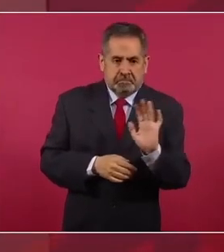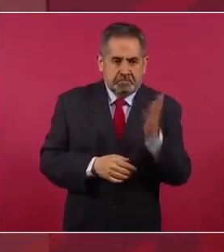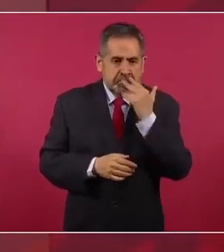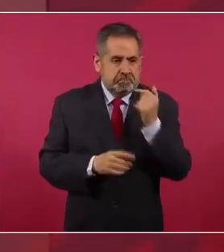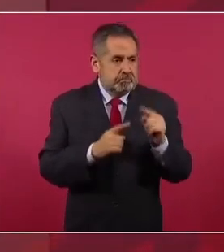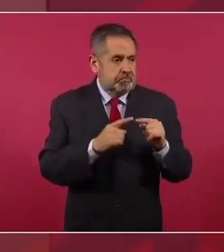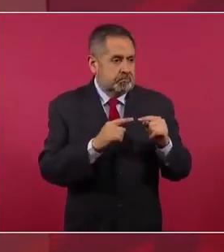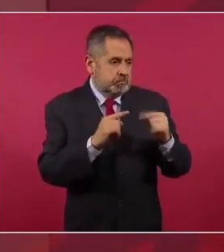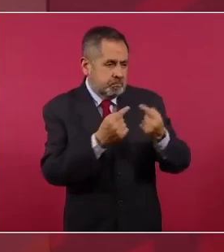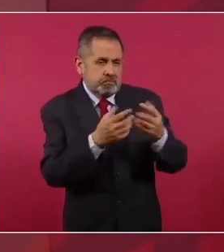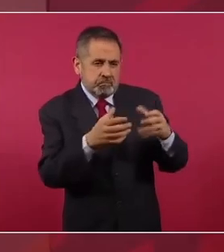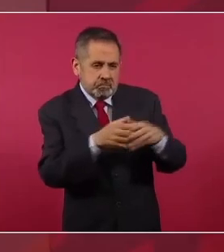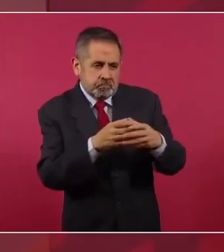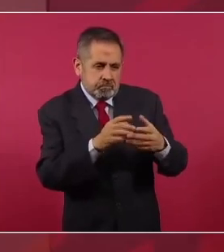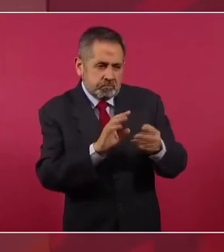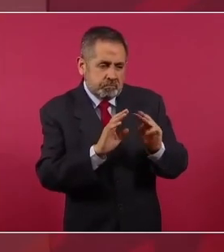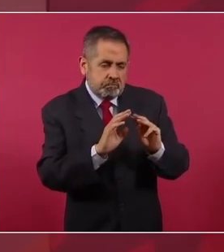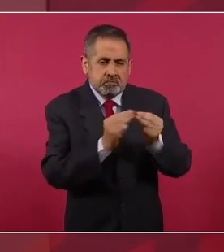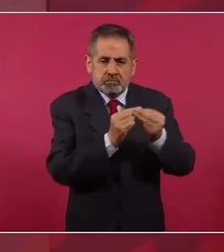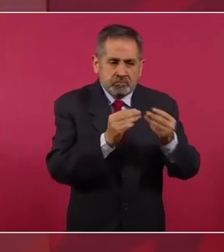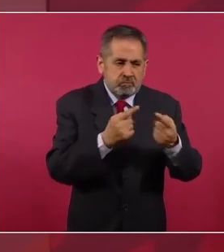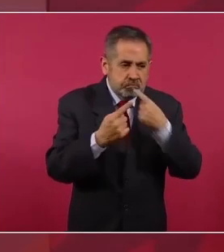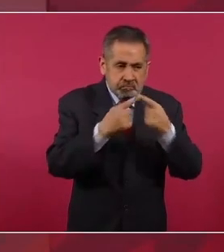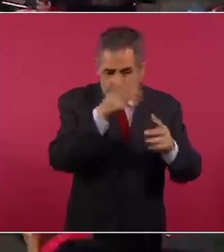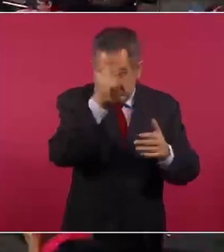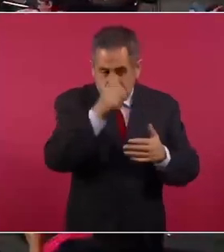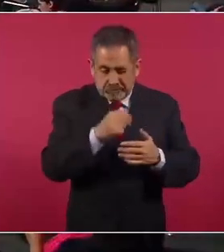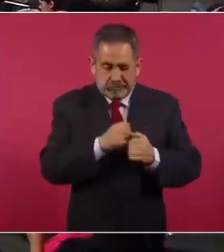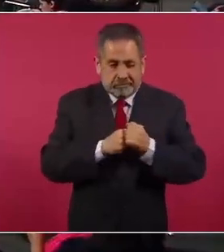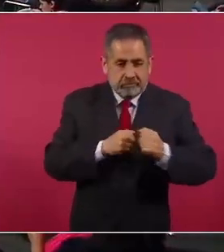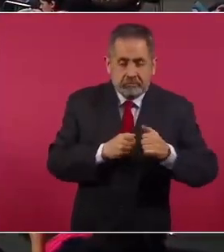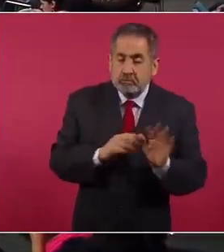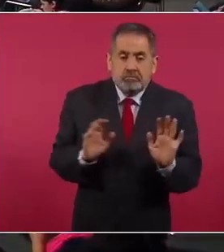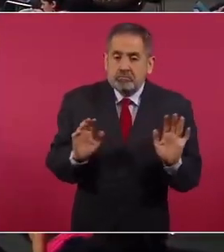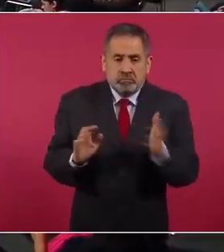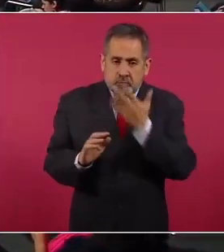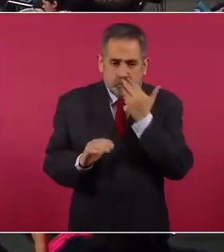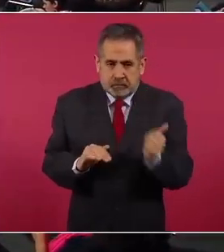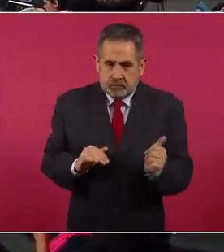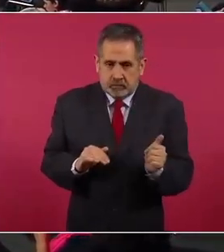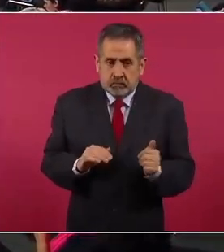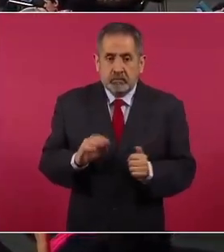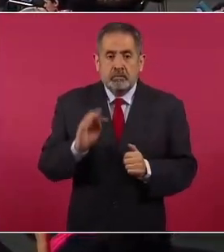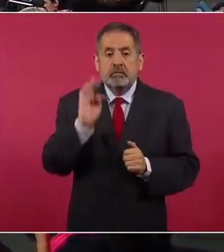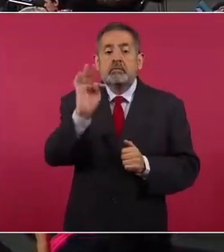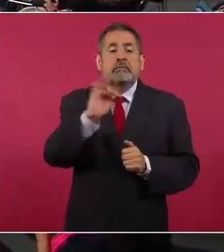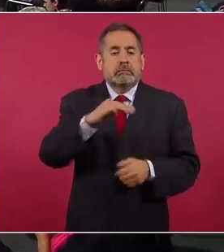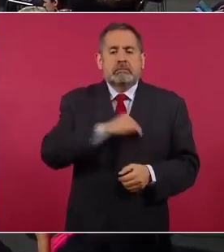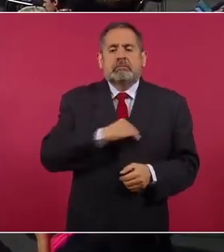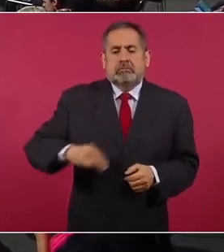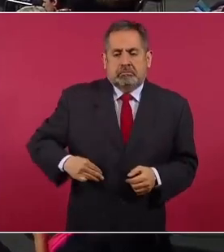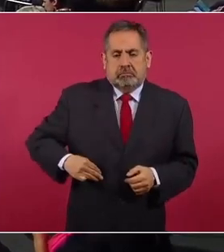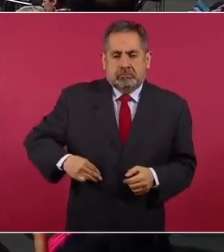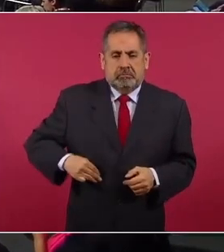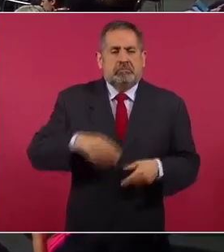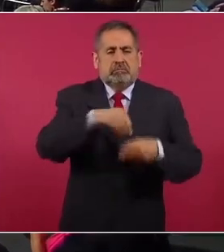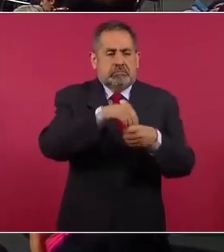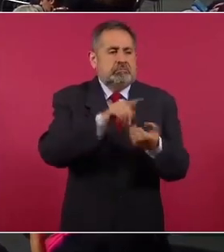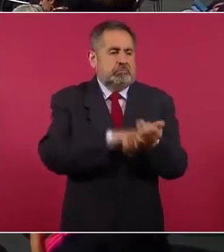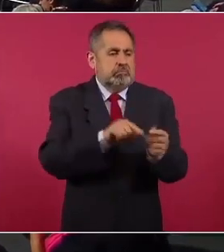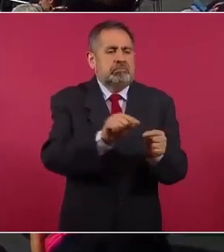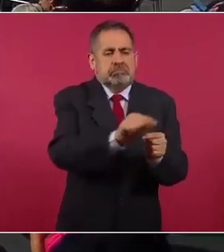acuerdos, ¿no?, de autoridades estatales, a lo mejor a nivel municipal,